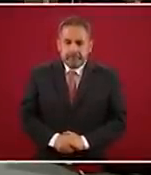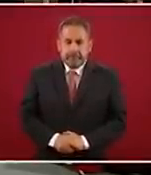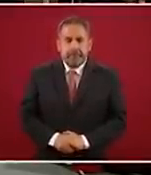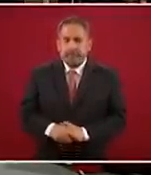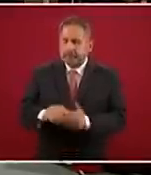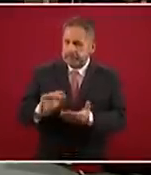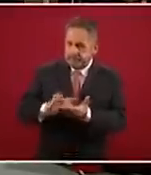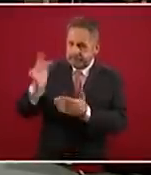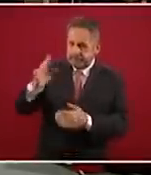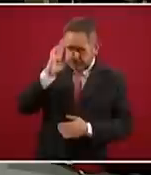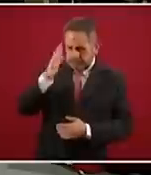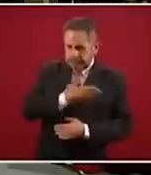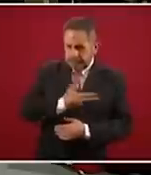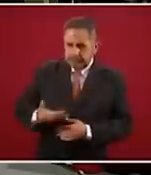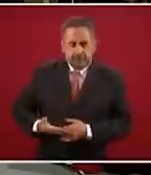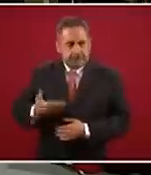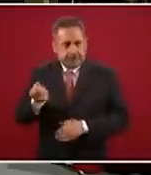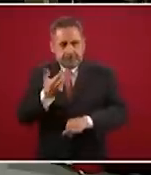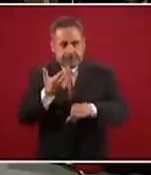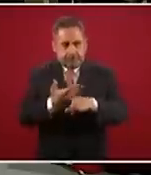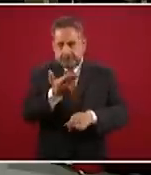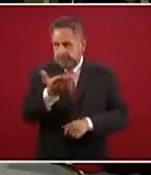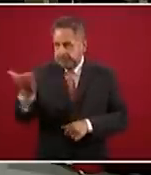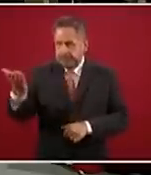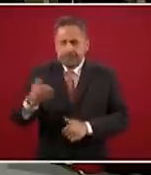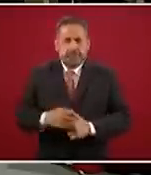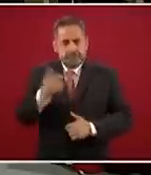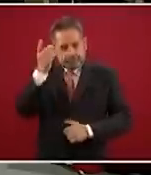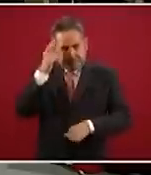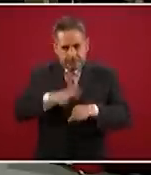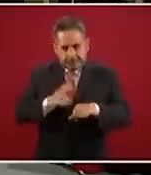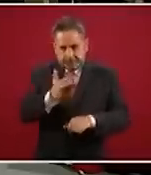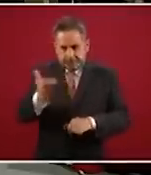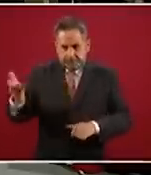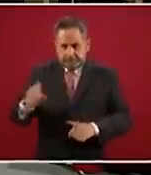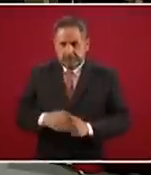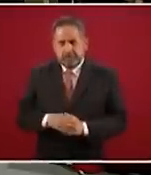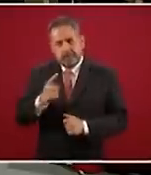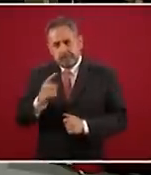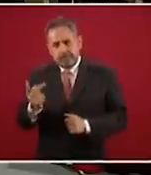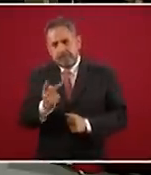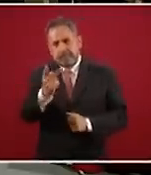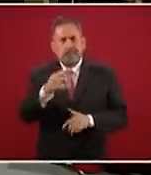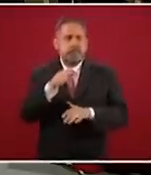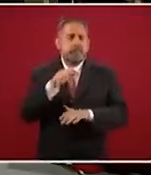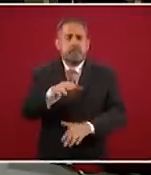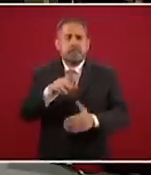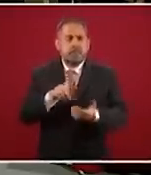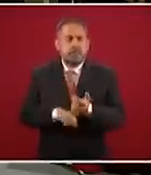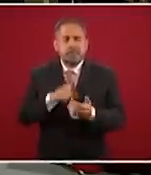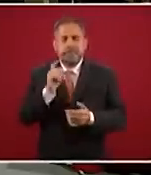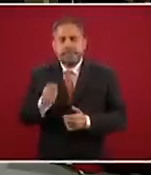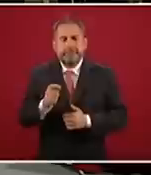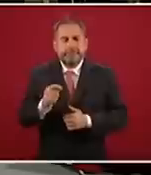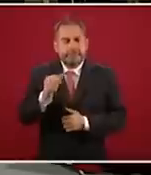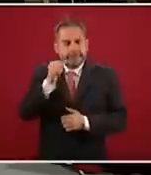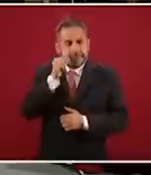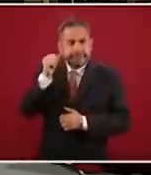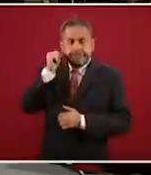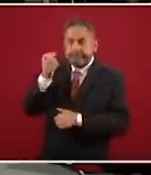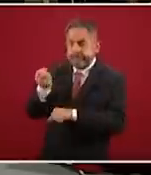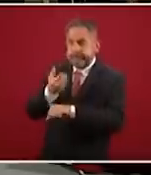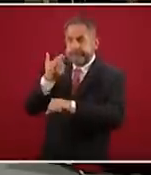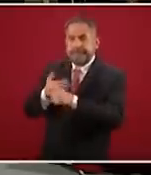Gracias, señor presidente, secretarios, directores. Una pregunta que tiene que ver con algo que abordó ayer la secretaria